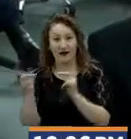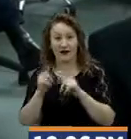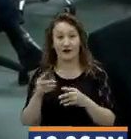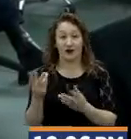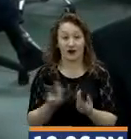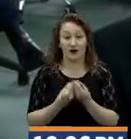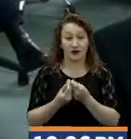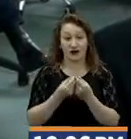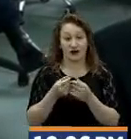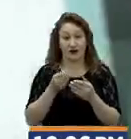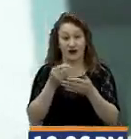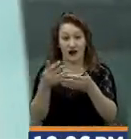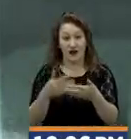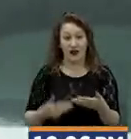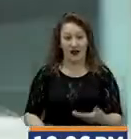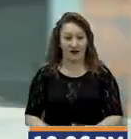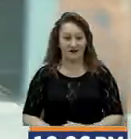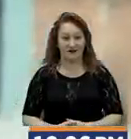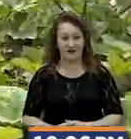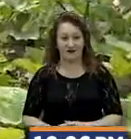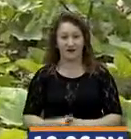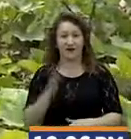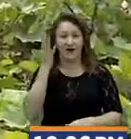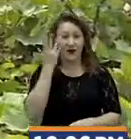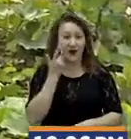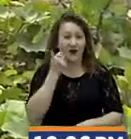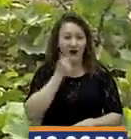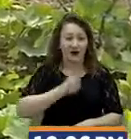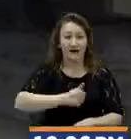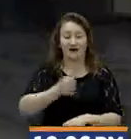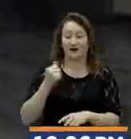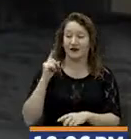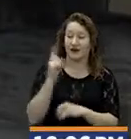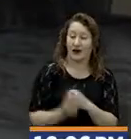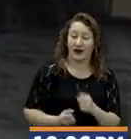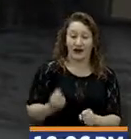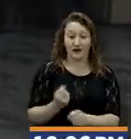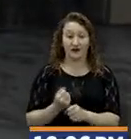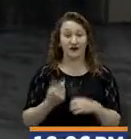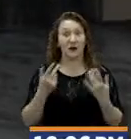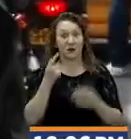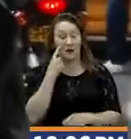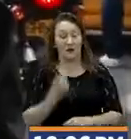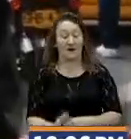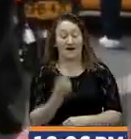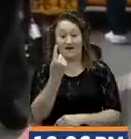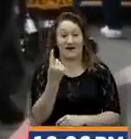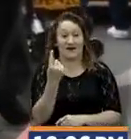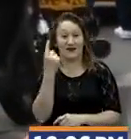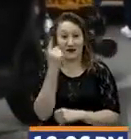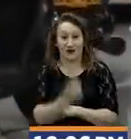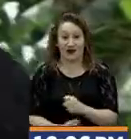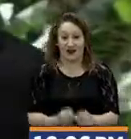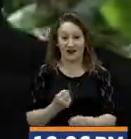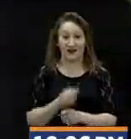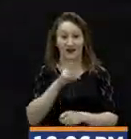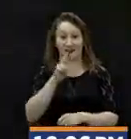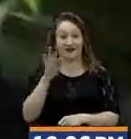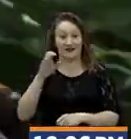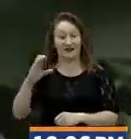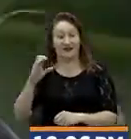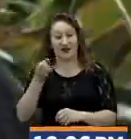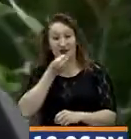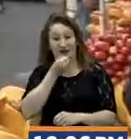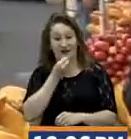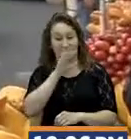redacción. Y así todos los días del último año. El primero de RTVC Noticias, el noticiero de las regiones, el noticiero de